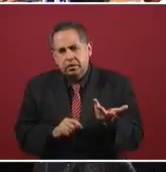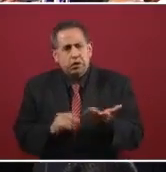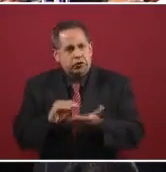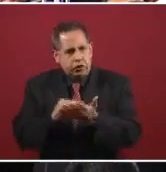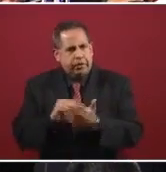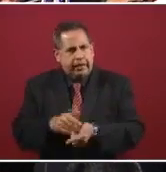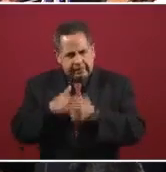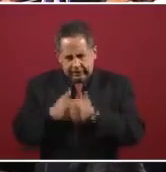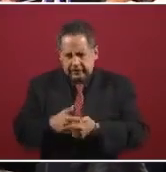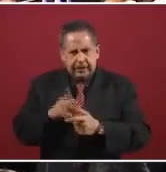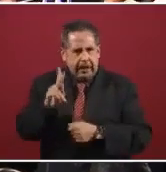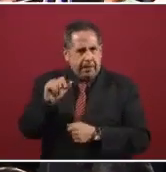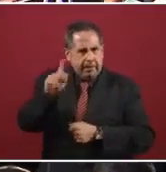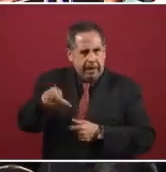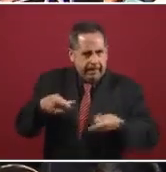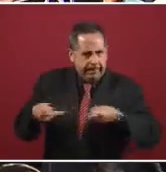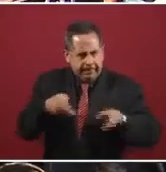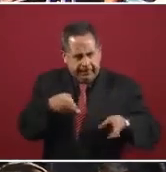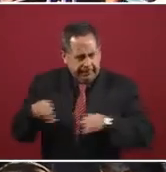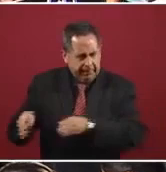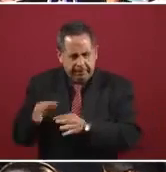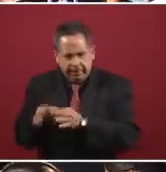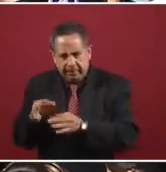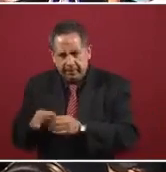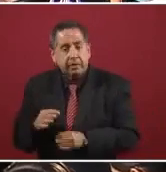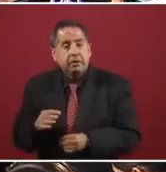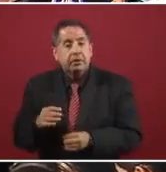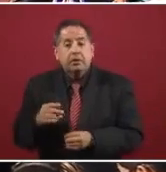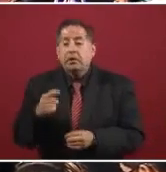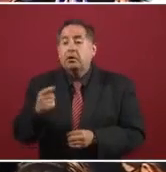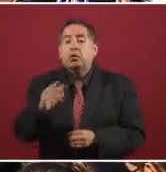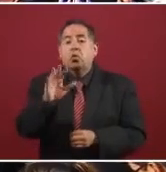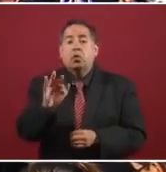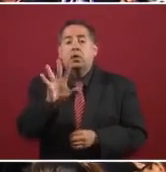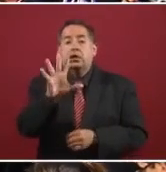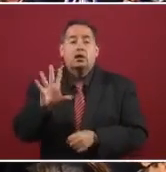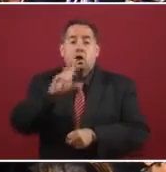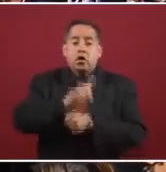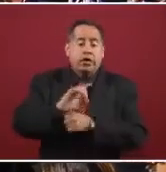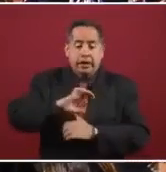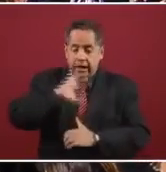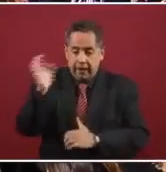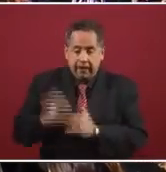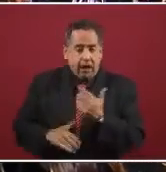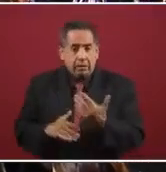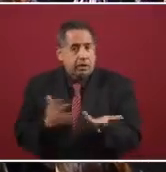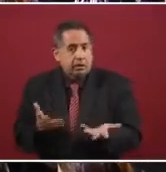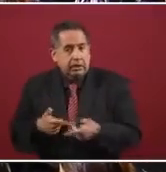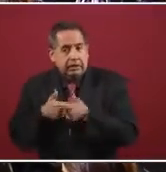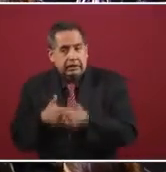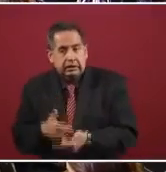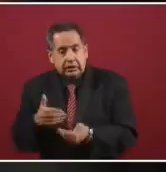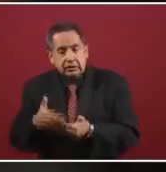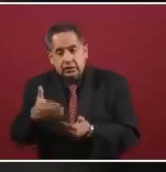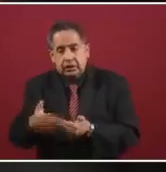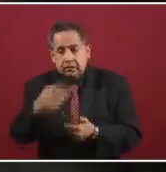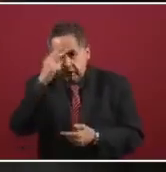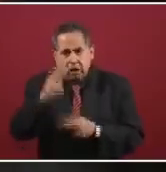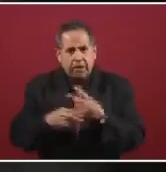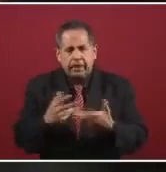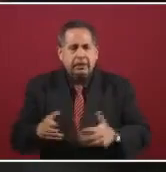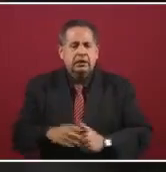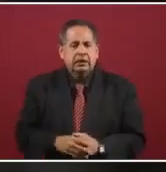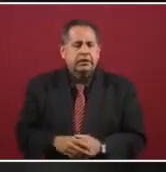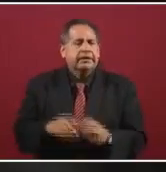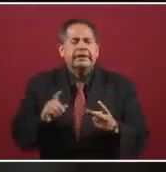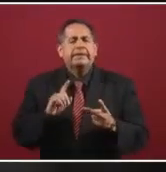continuar con la estrategia que se ha llevado, pero una vez acabados estos 45 días, ¿va a seguir? ¿Qué es lo que va a hacer México?